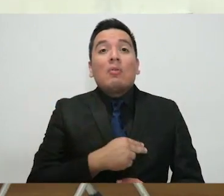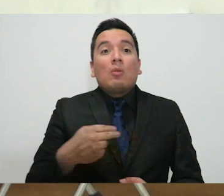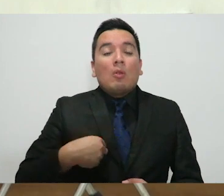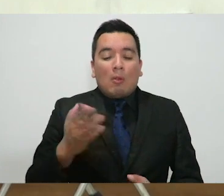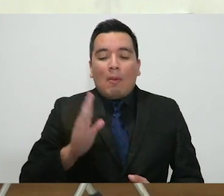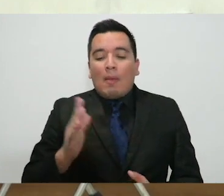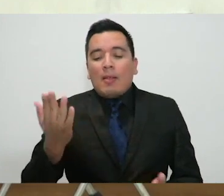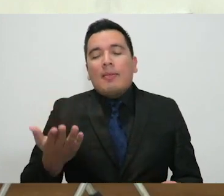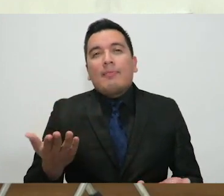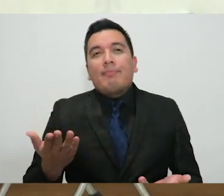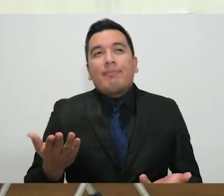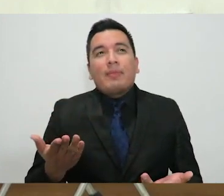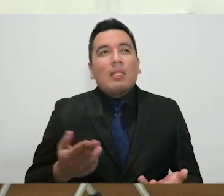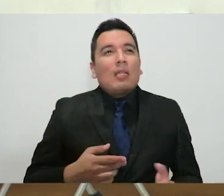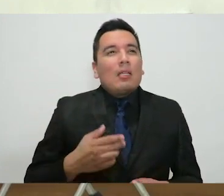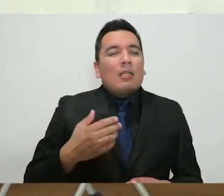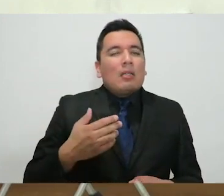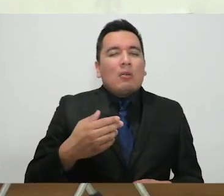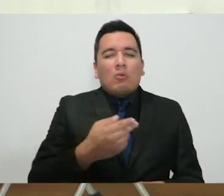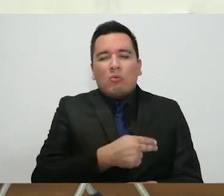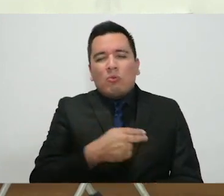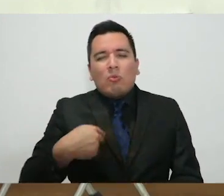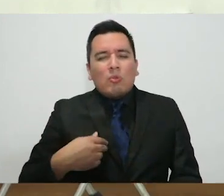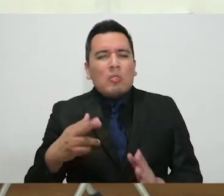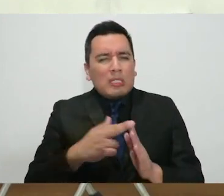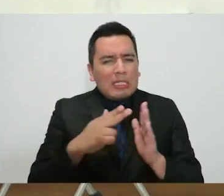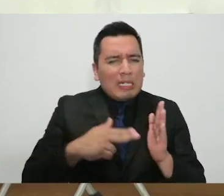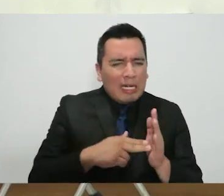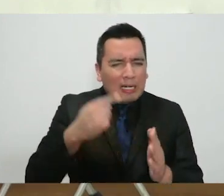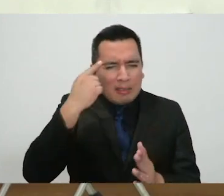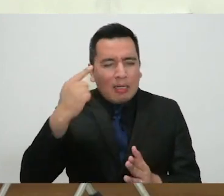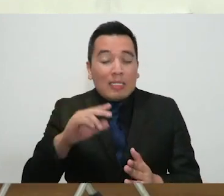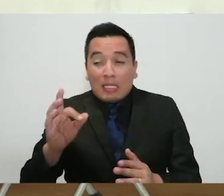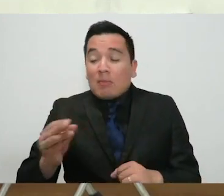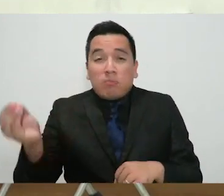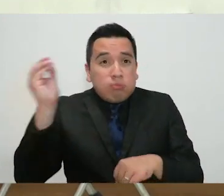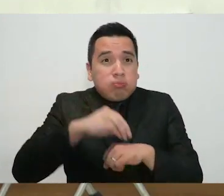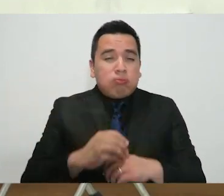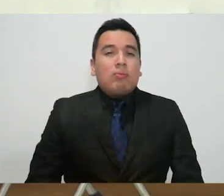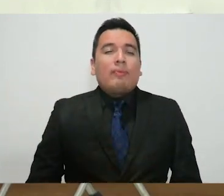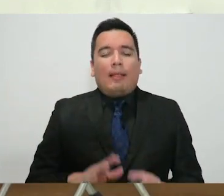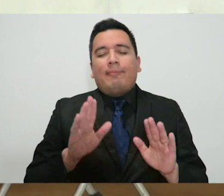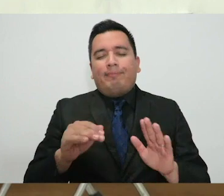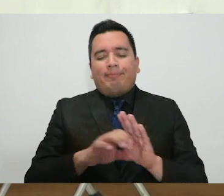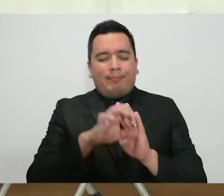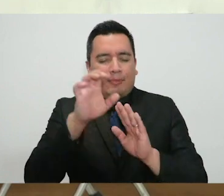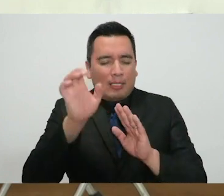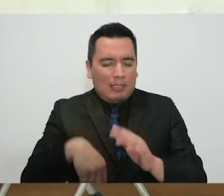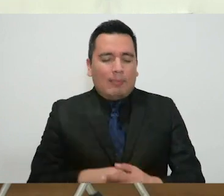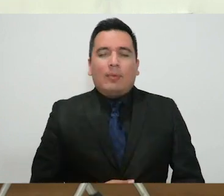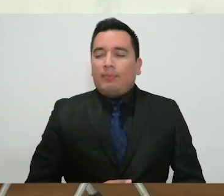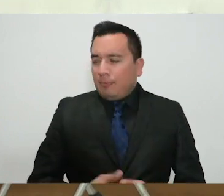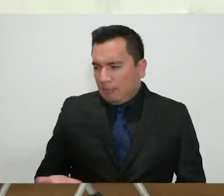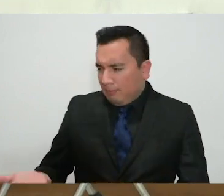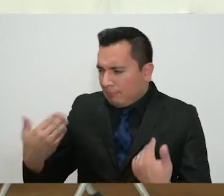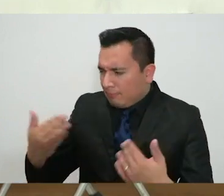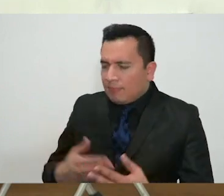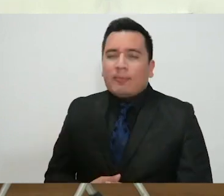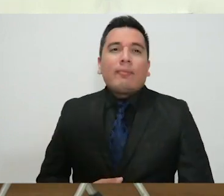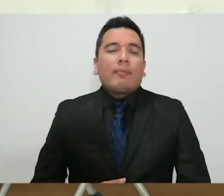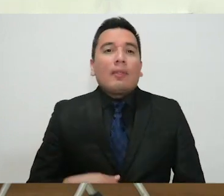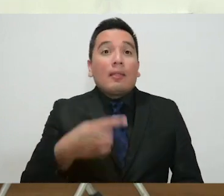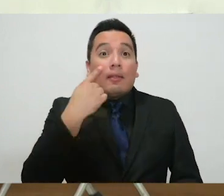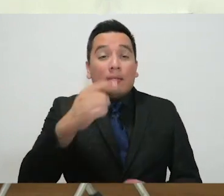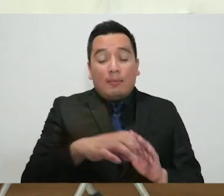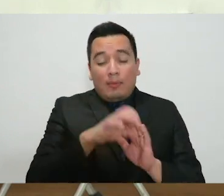abrir cauces normativos para que ustedes también puedan implementar. Pongo algunos ejemplos, si me permites. Sí, por supuesto.